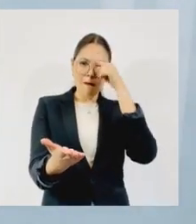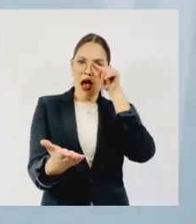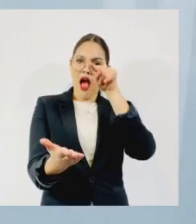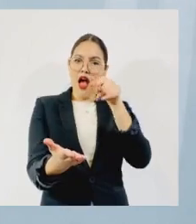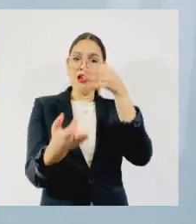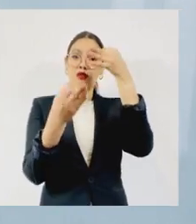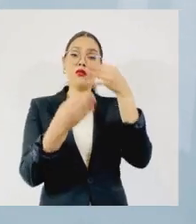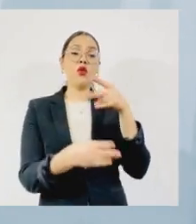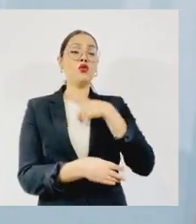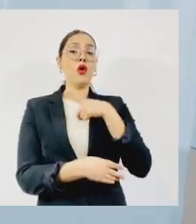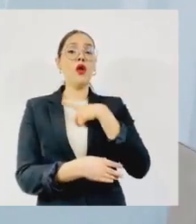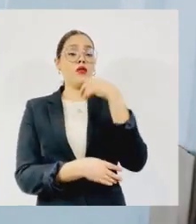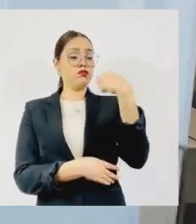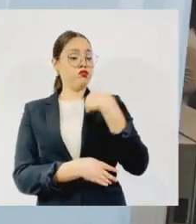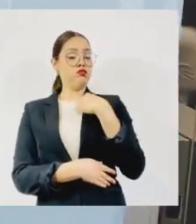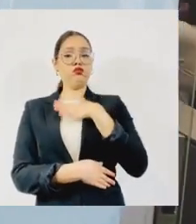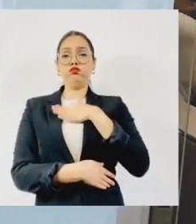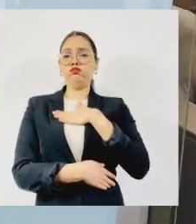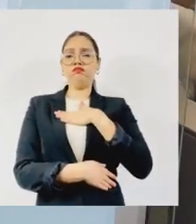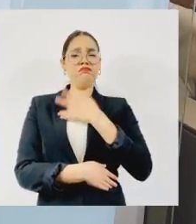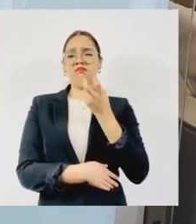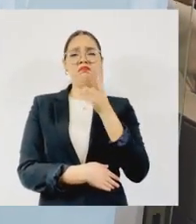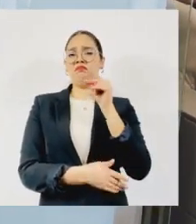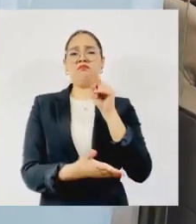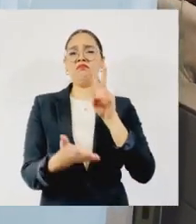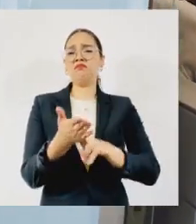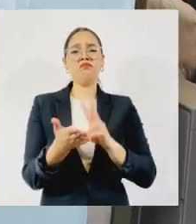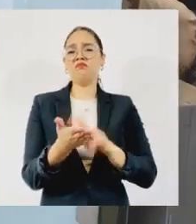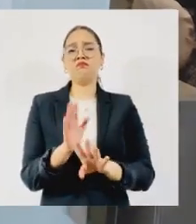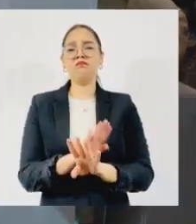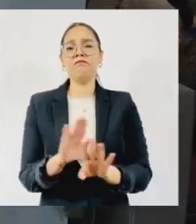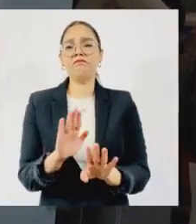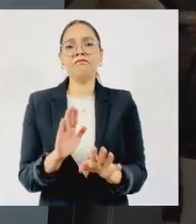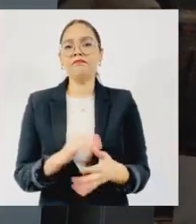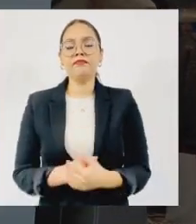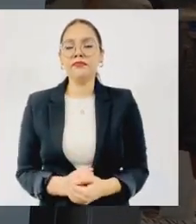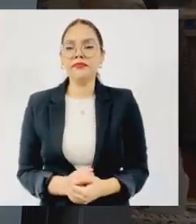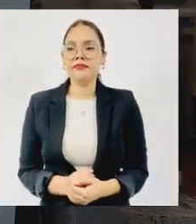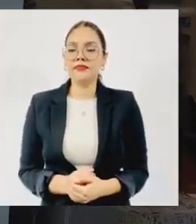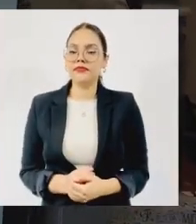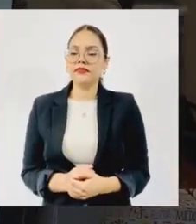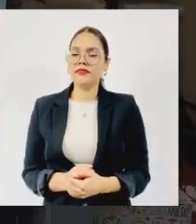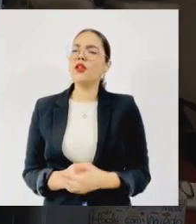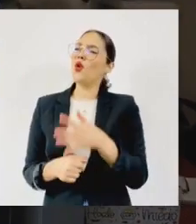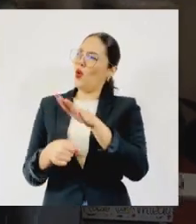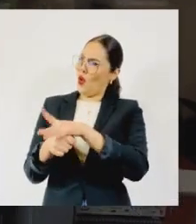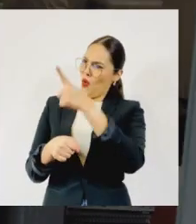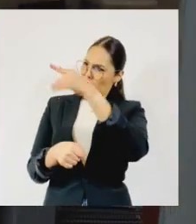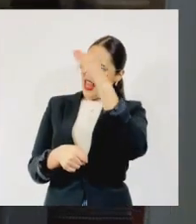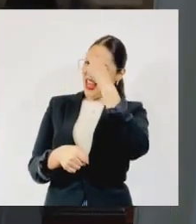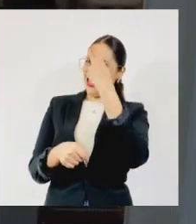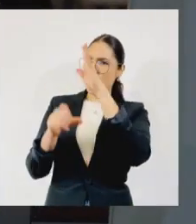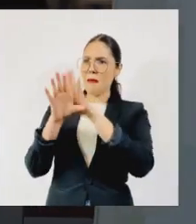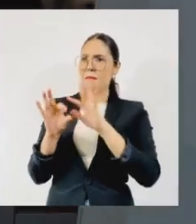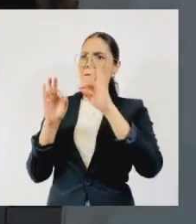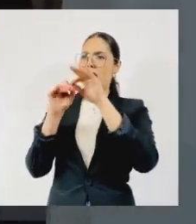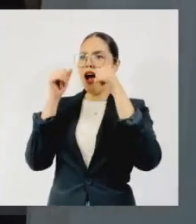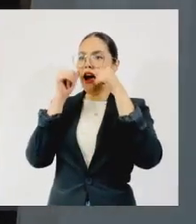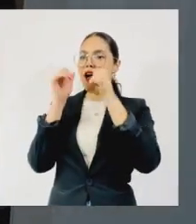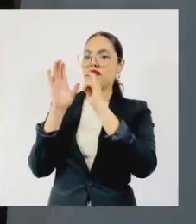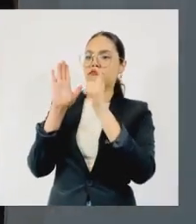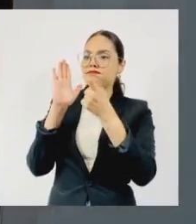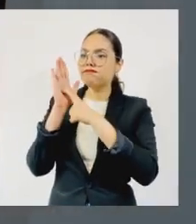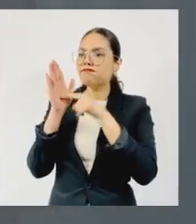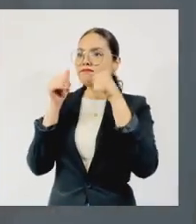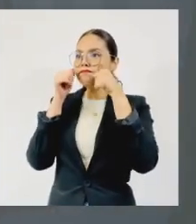tu autoestima y tu satisfacción personal, no vale la pena. Por último, ¿por qué es importante seguir las redes sociales del